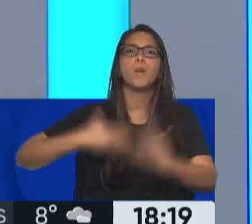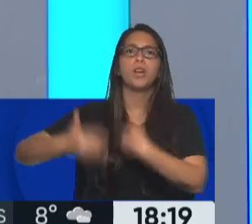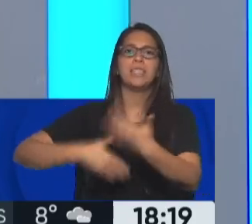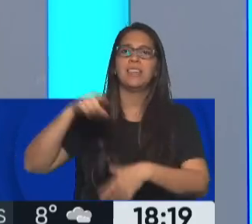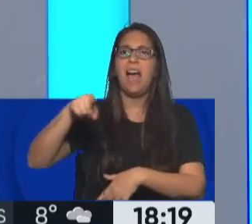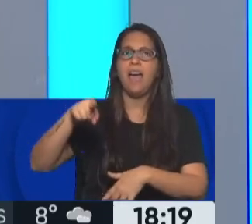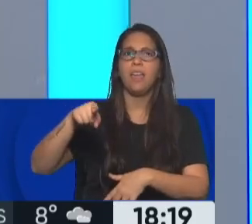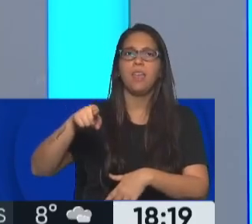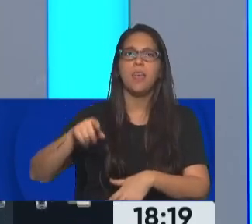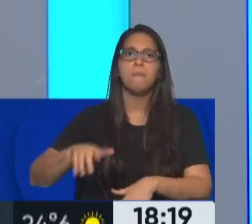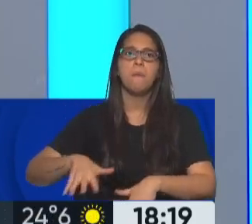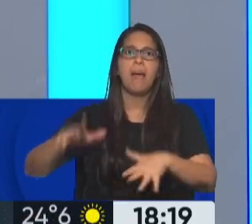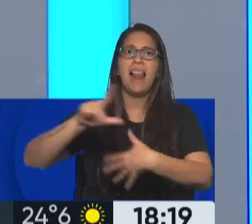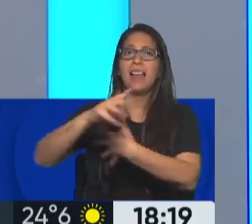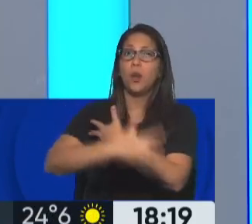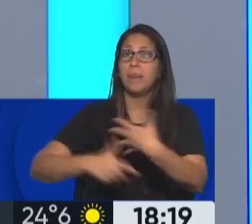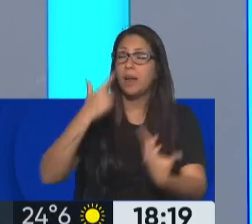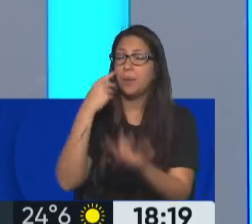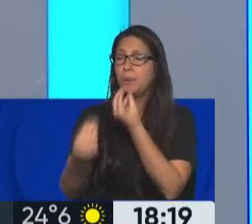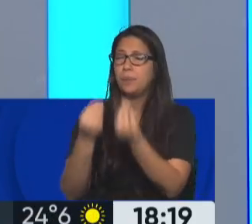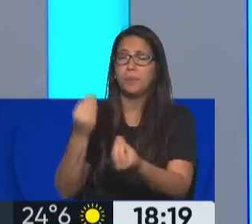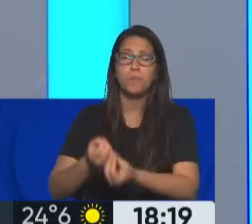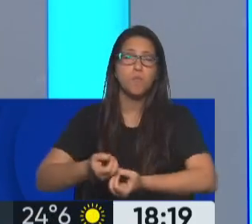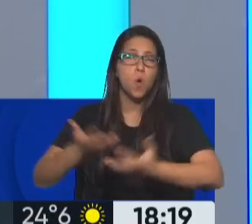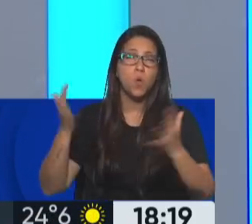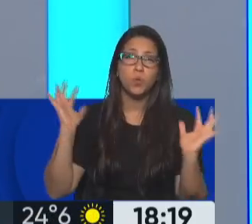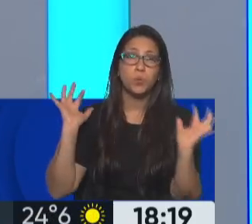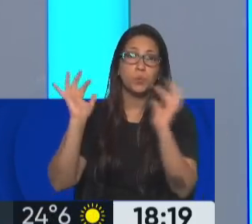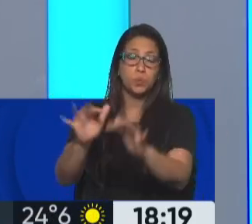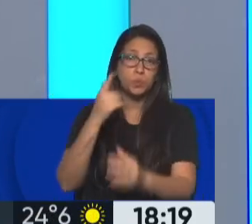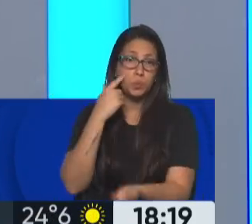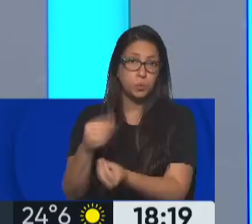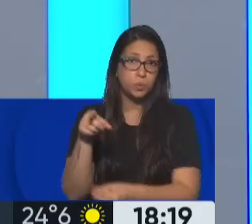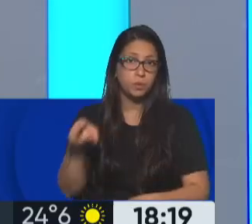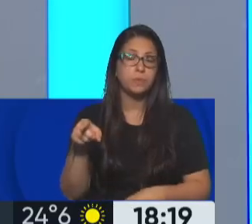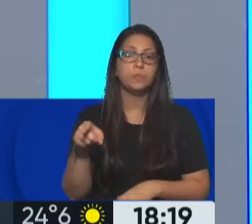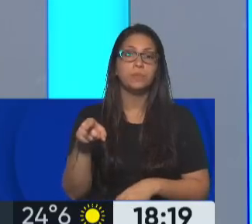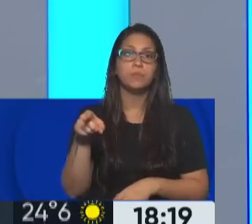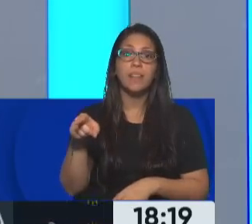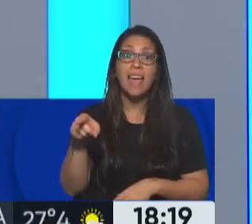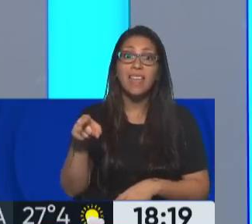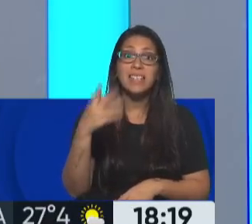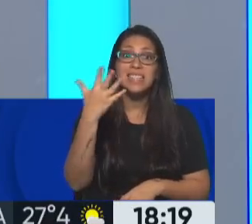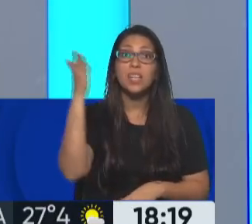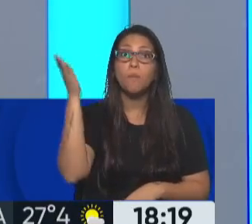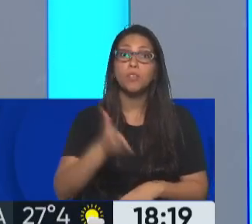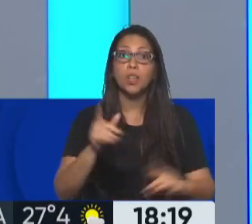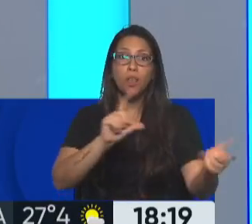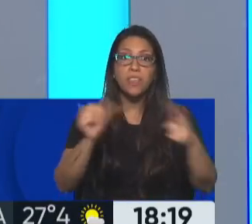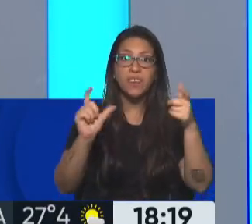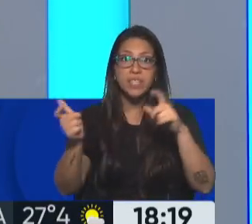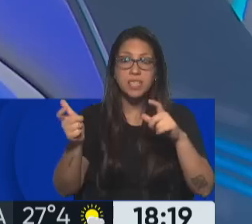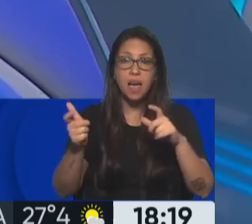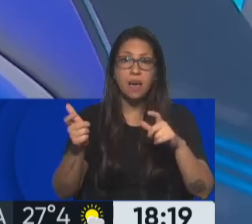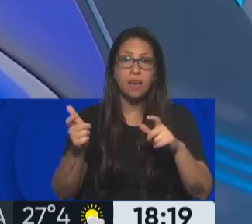Nueva York, mucho electorado latinoamericano, mucho de origen. Claro. Salió por 5 puntos de diferencia, un